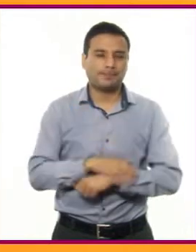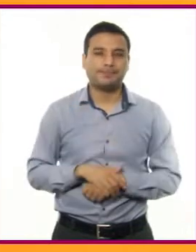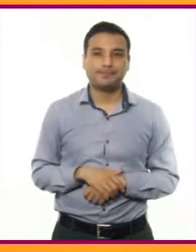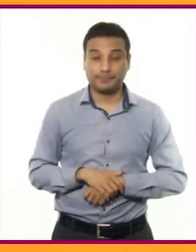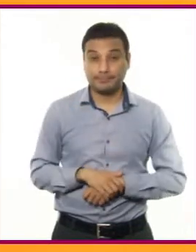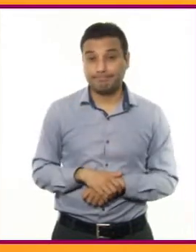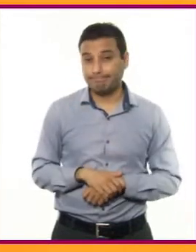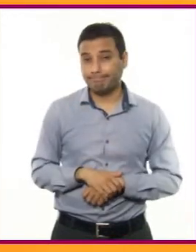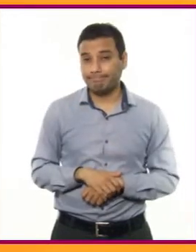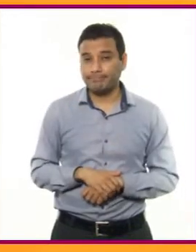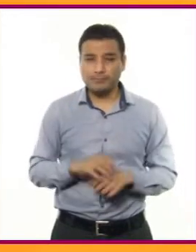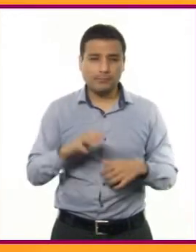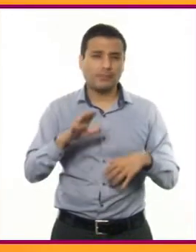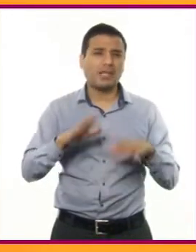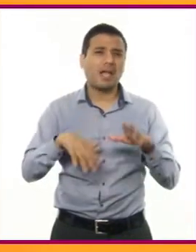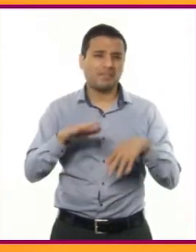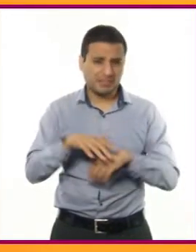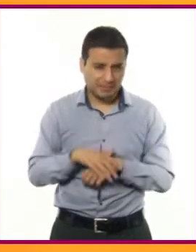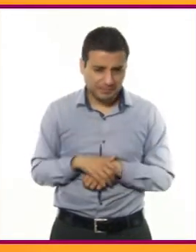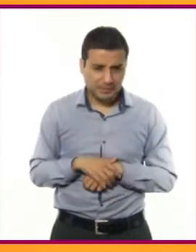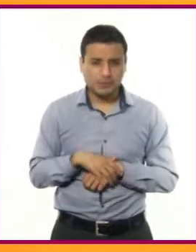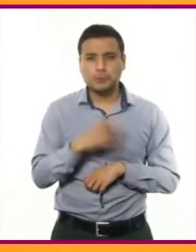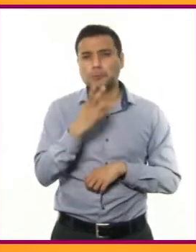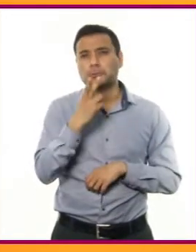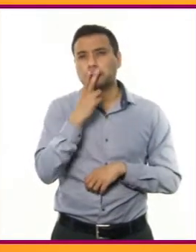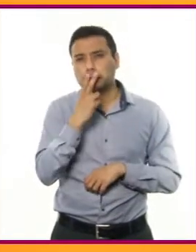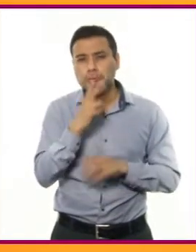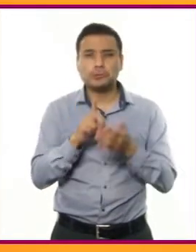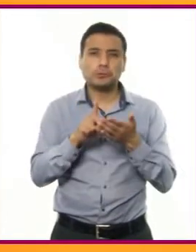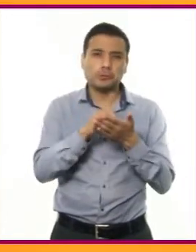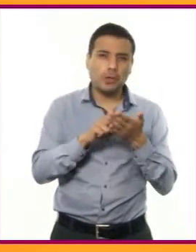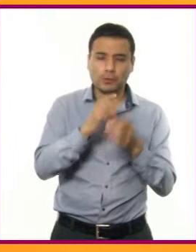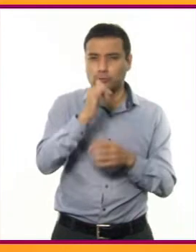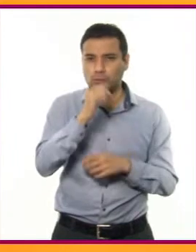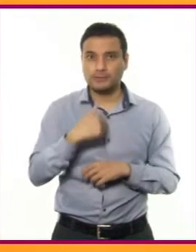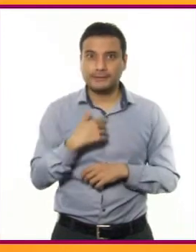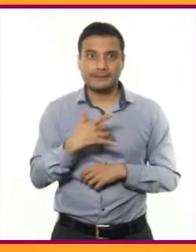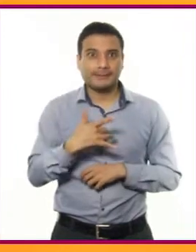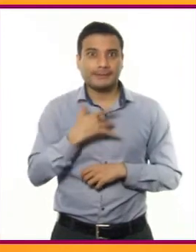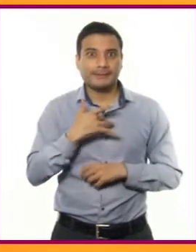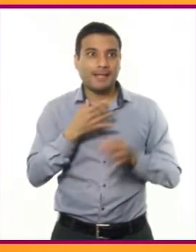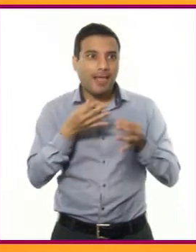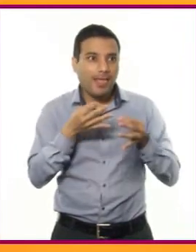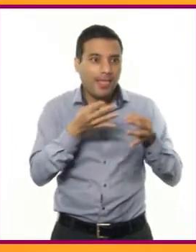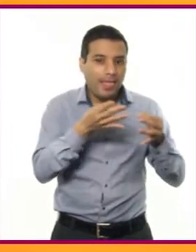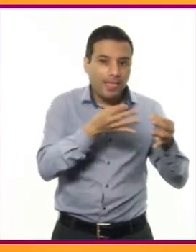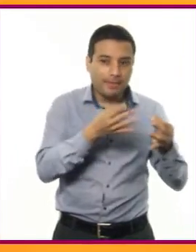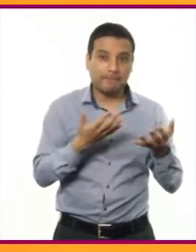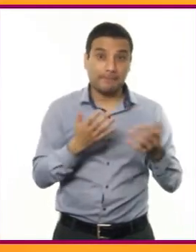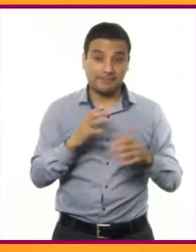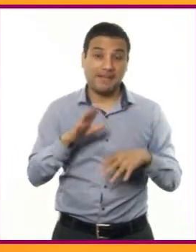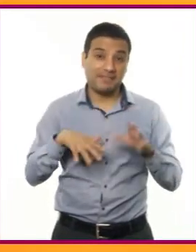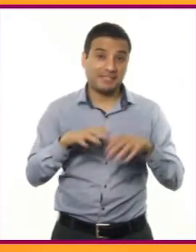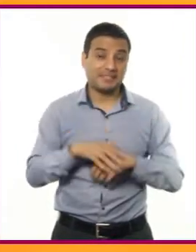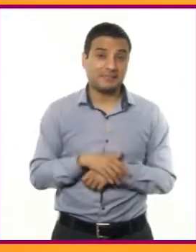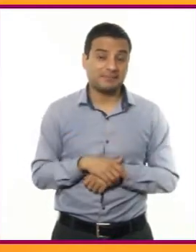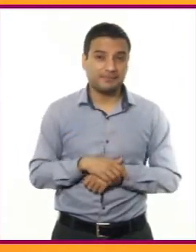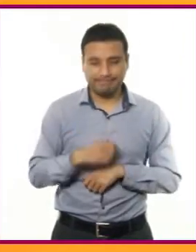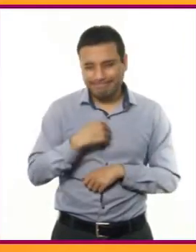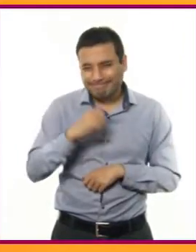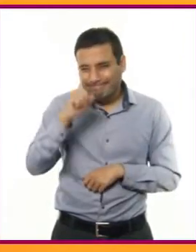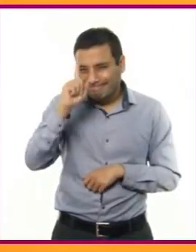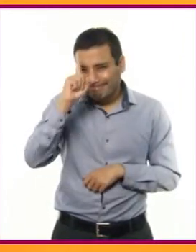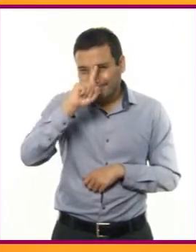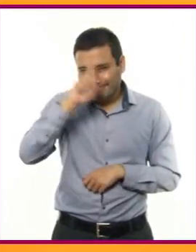Muchas veces las sustancias prohibidas nos llaman la atención, sobre todo cuando estamos cerca de ellas. Pero lo